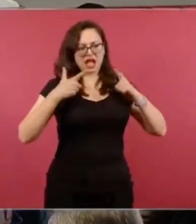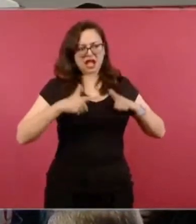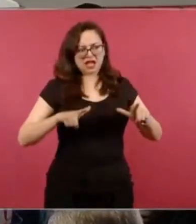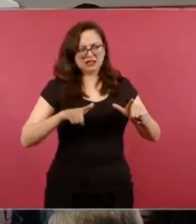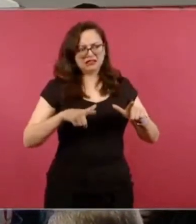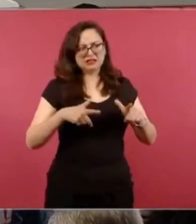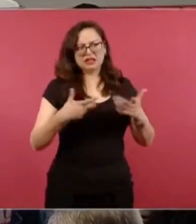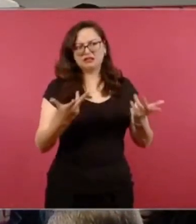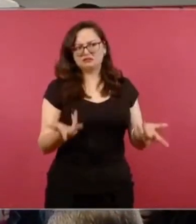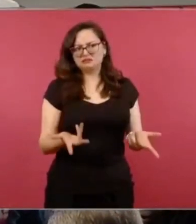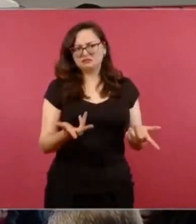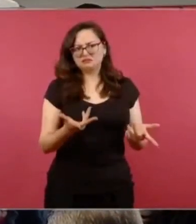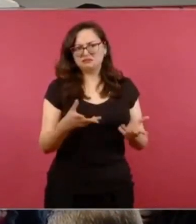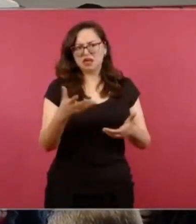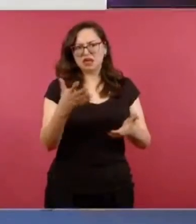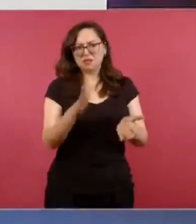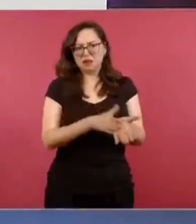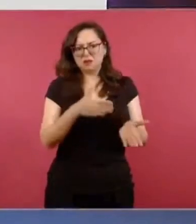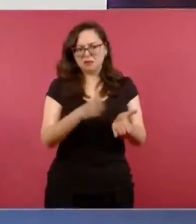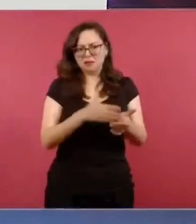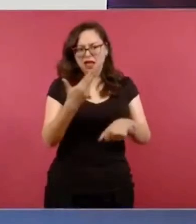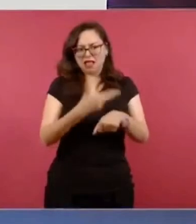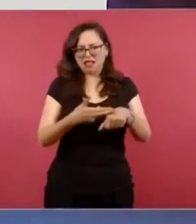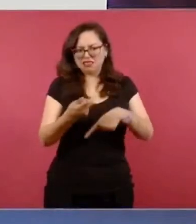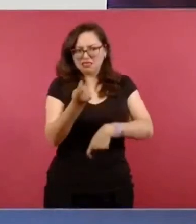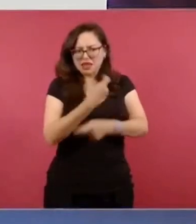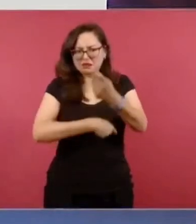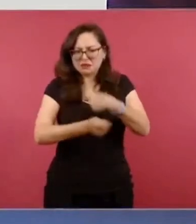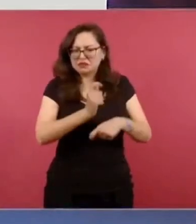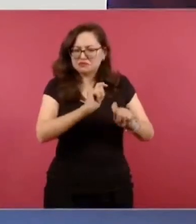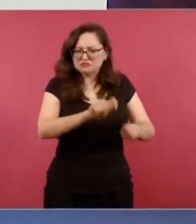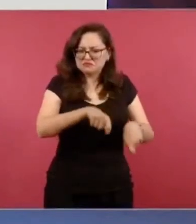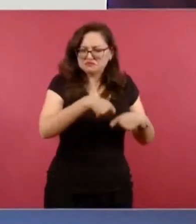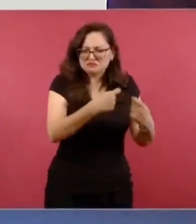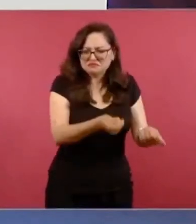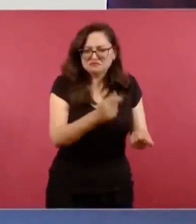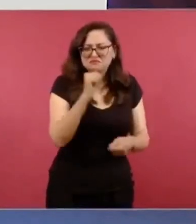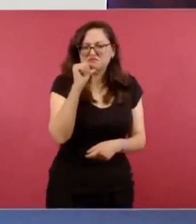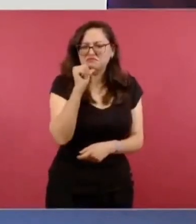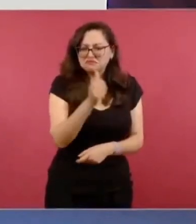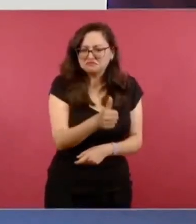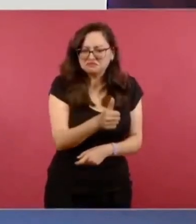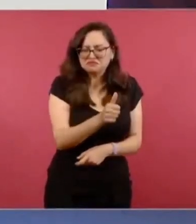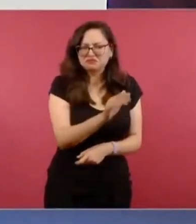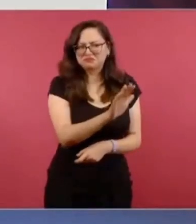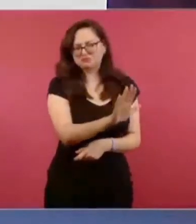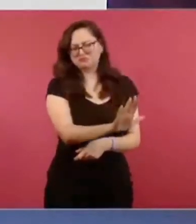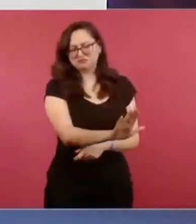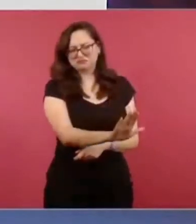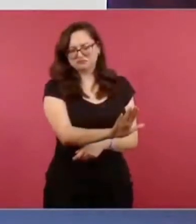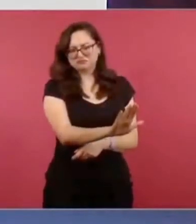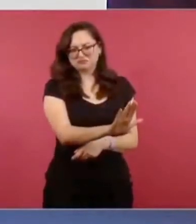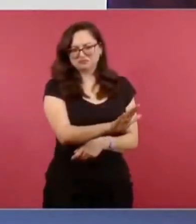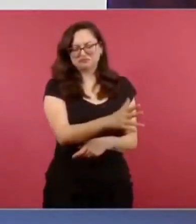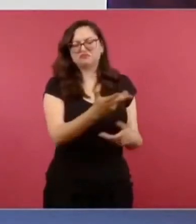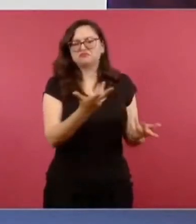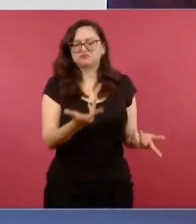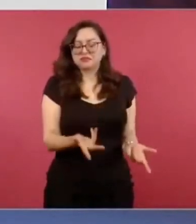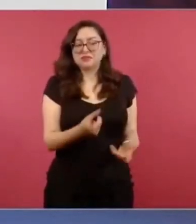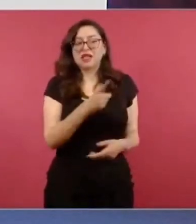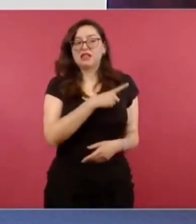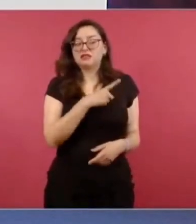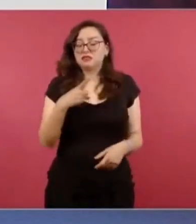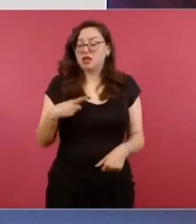nuestro país y reitera que existe un procedimiento legal que debe